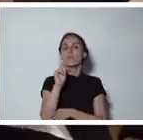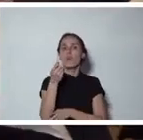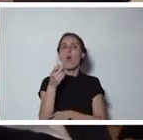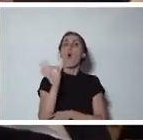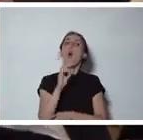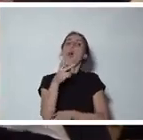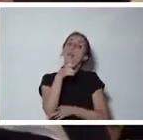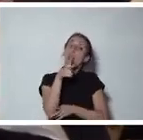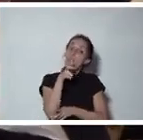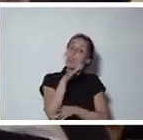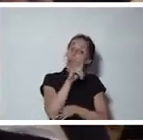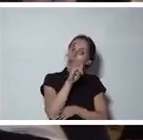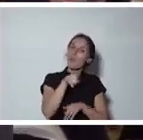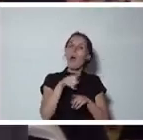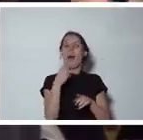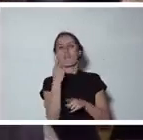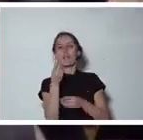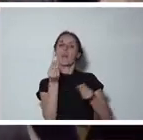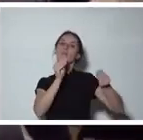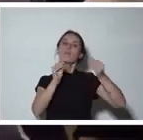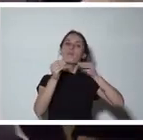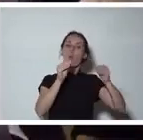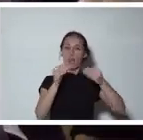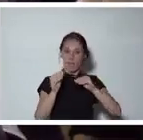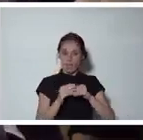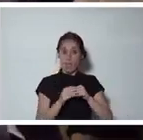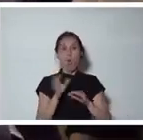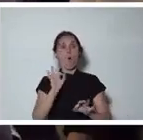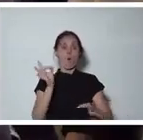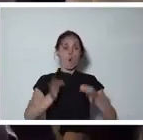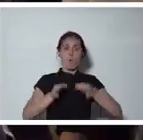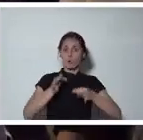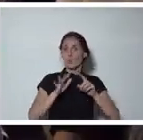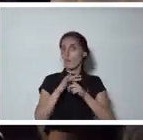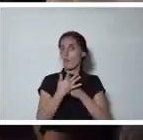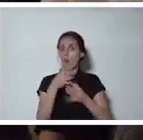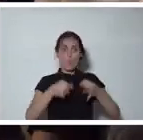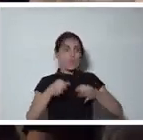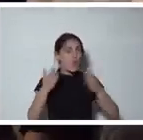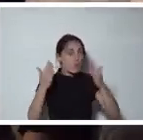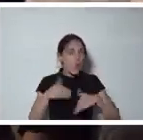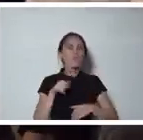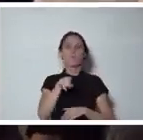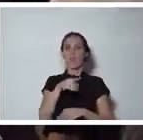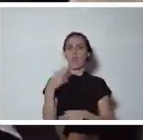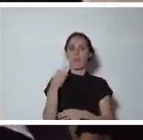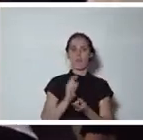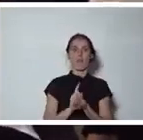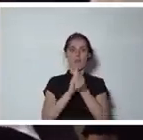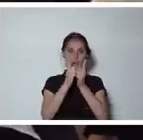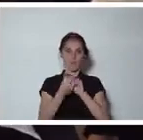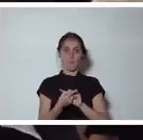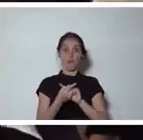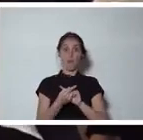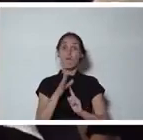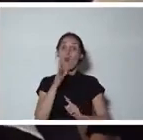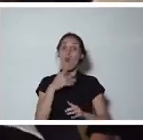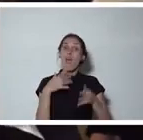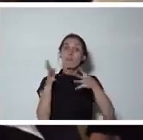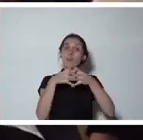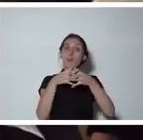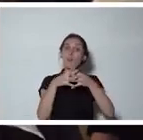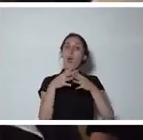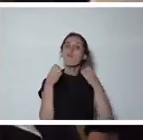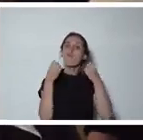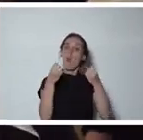derechos e injusticias pero que también debemos seguir avanzando en modificar estructuras no porque ahí están estructuras de poder que